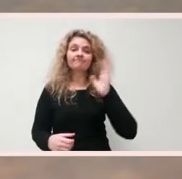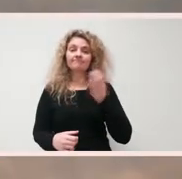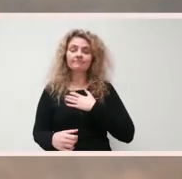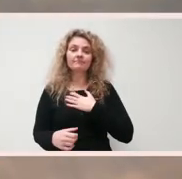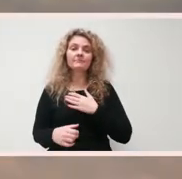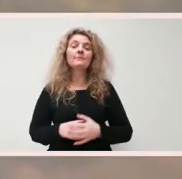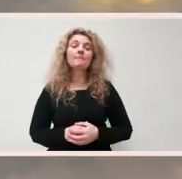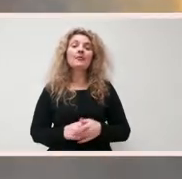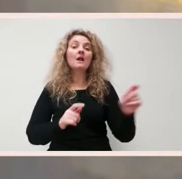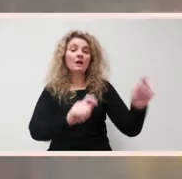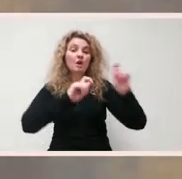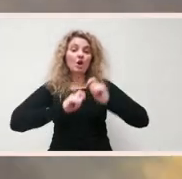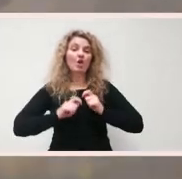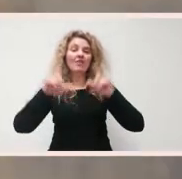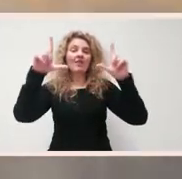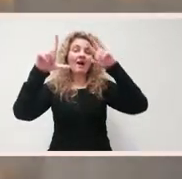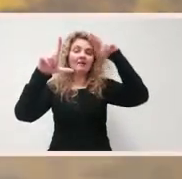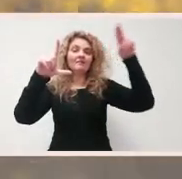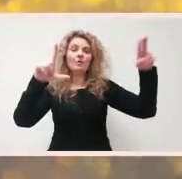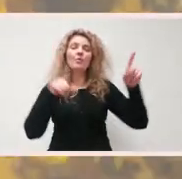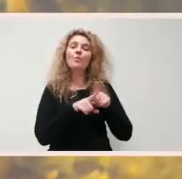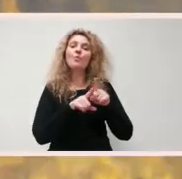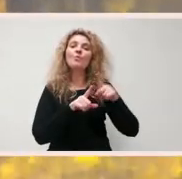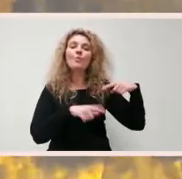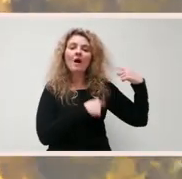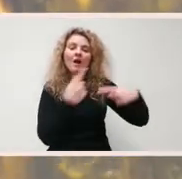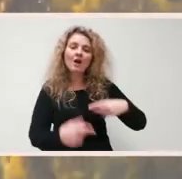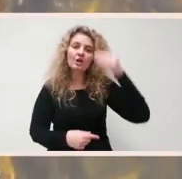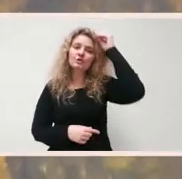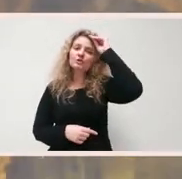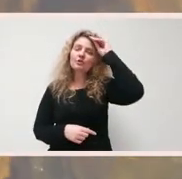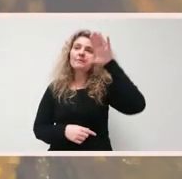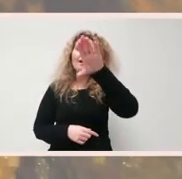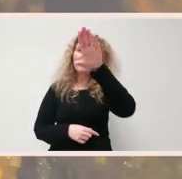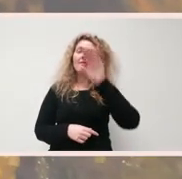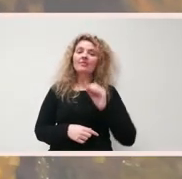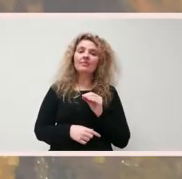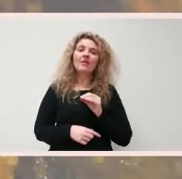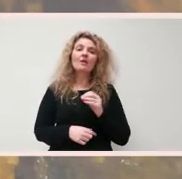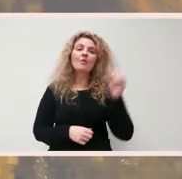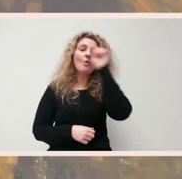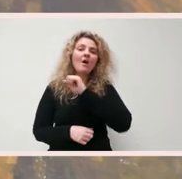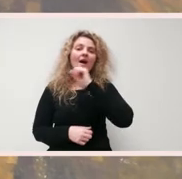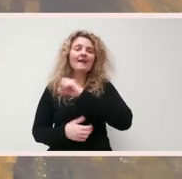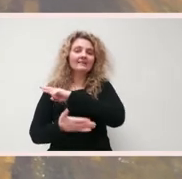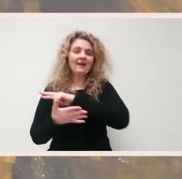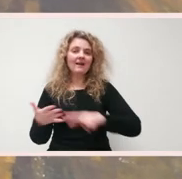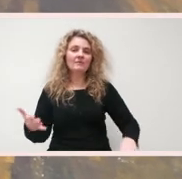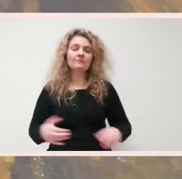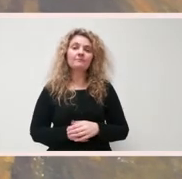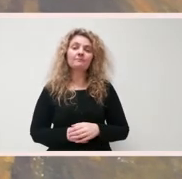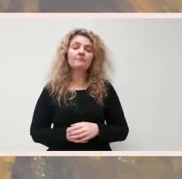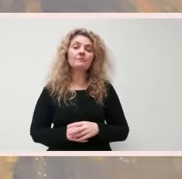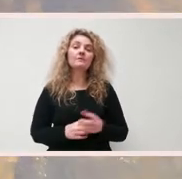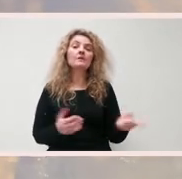obra como legado que eu penso que podemos interpretar como un canto a Galicia. De novo esas formas rotundas,